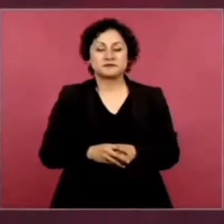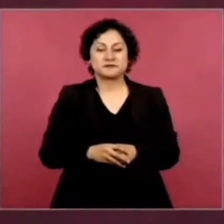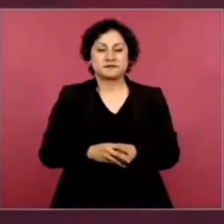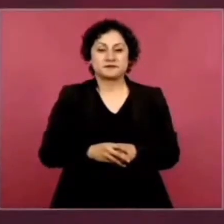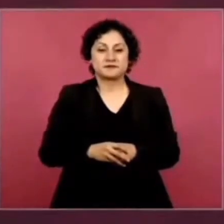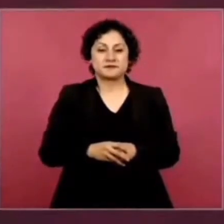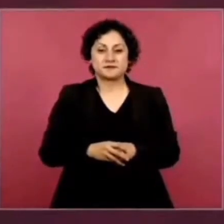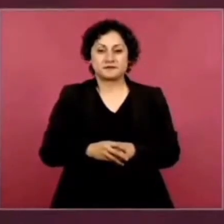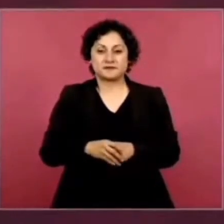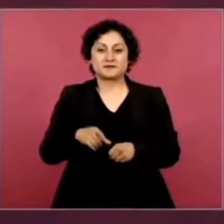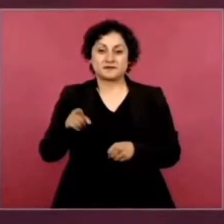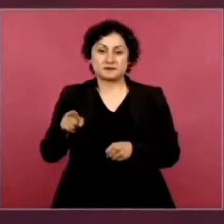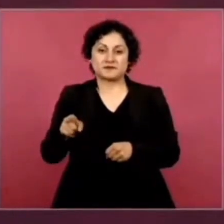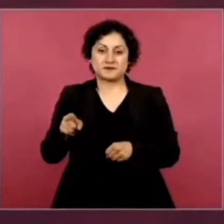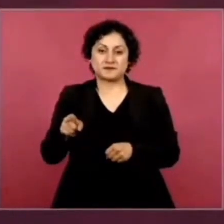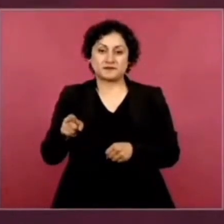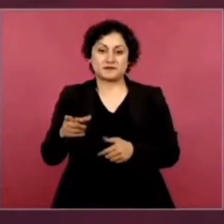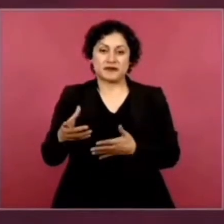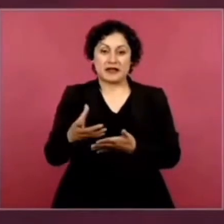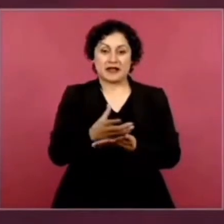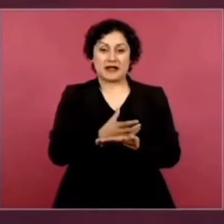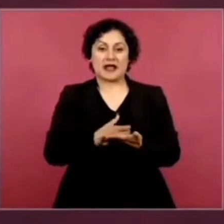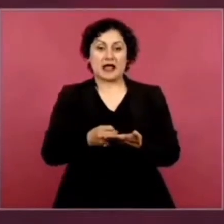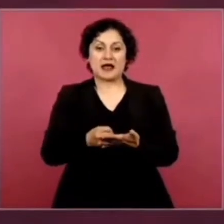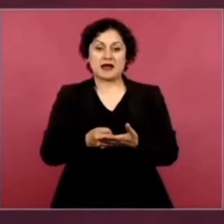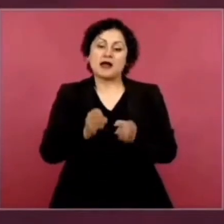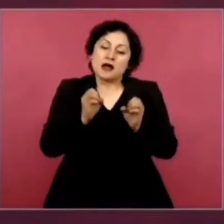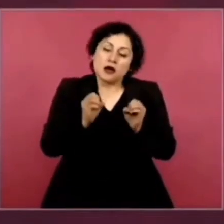gana o imponen, como se quiera ver,